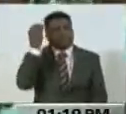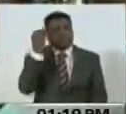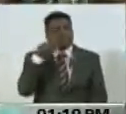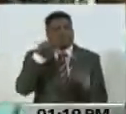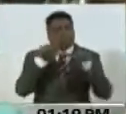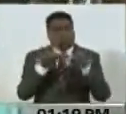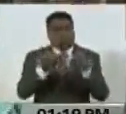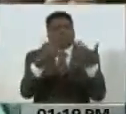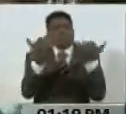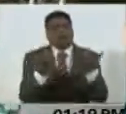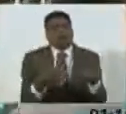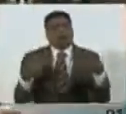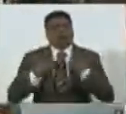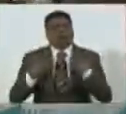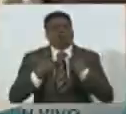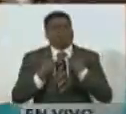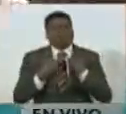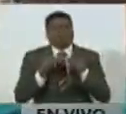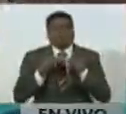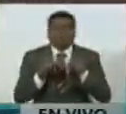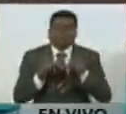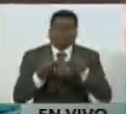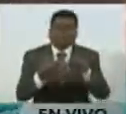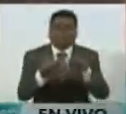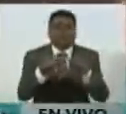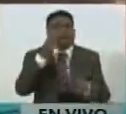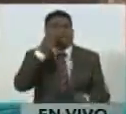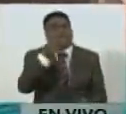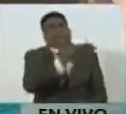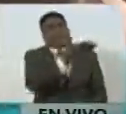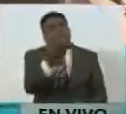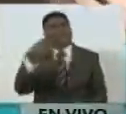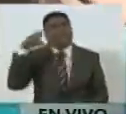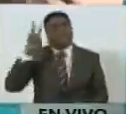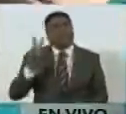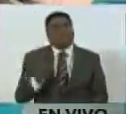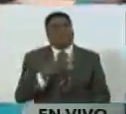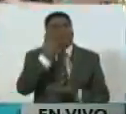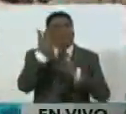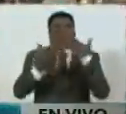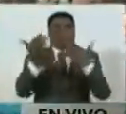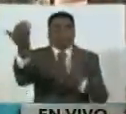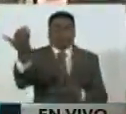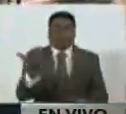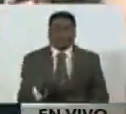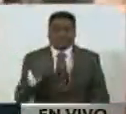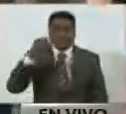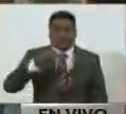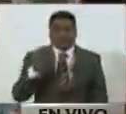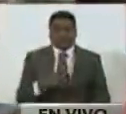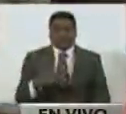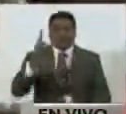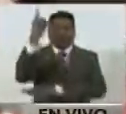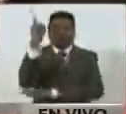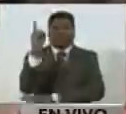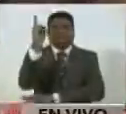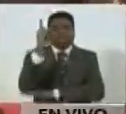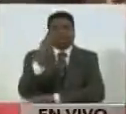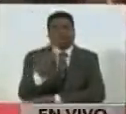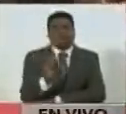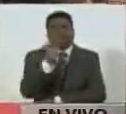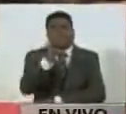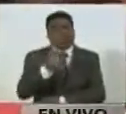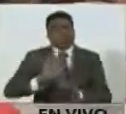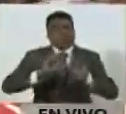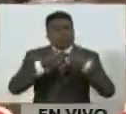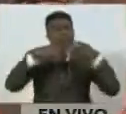hoy más vivo que nunca. El pueblo venezolano, los cantores populares han venido para acá, al Panteón Nacional, el punto